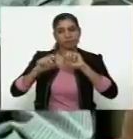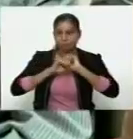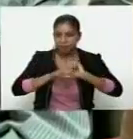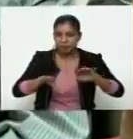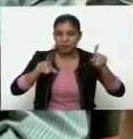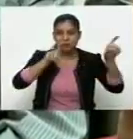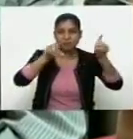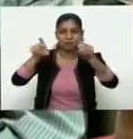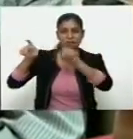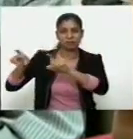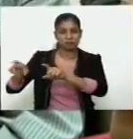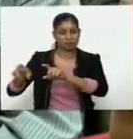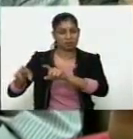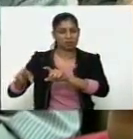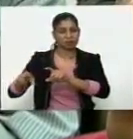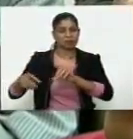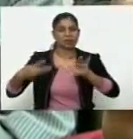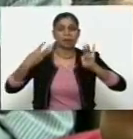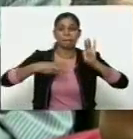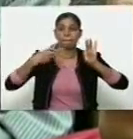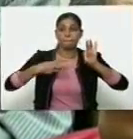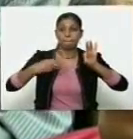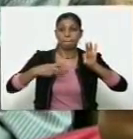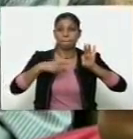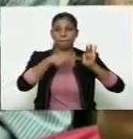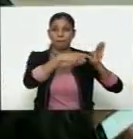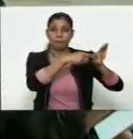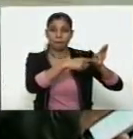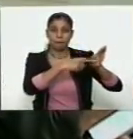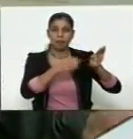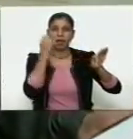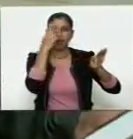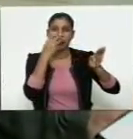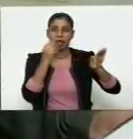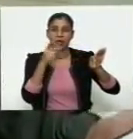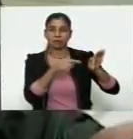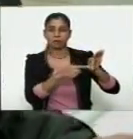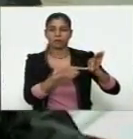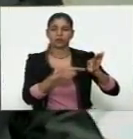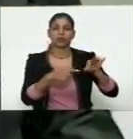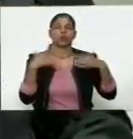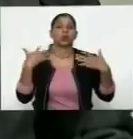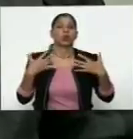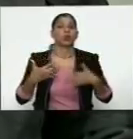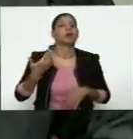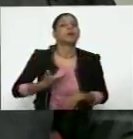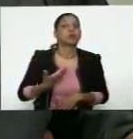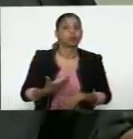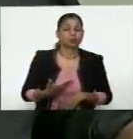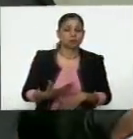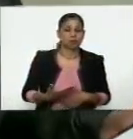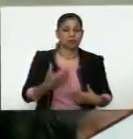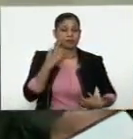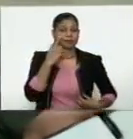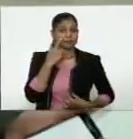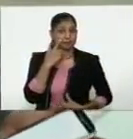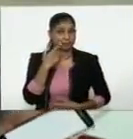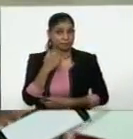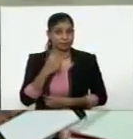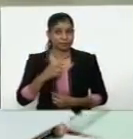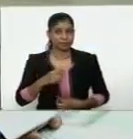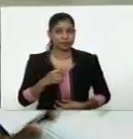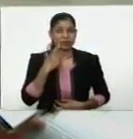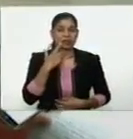El Petro, repito, es nuestra hermosa arma y herramienta que prontico, mire camarada, intención nada más